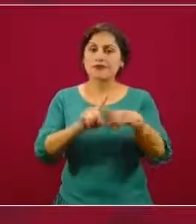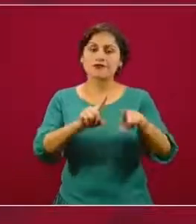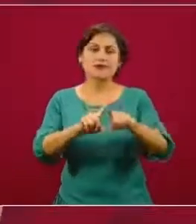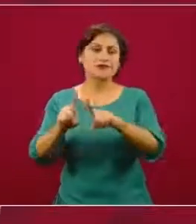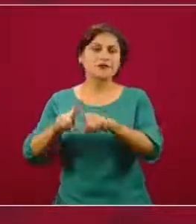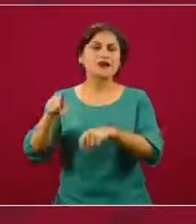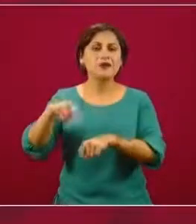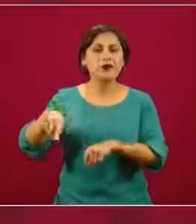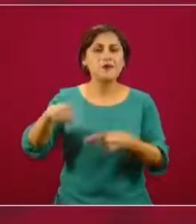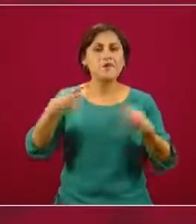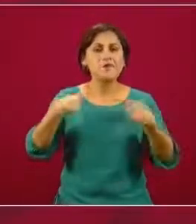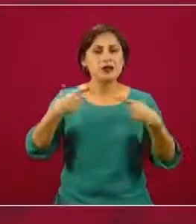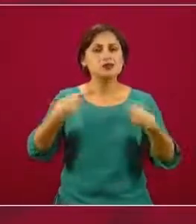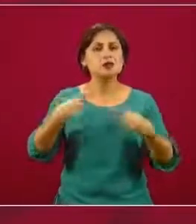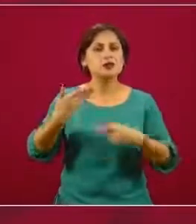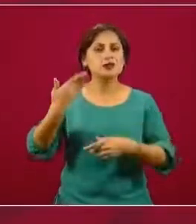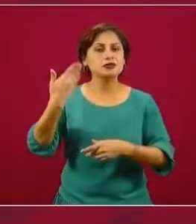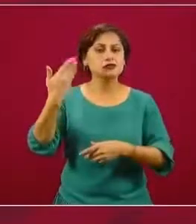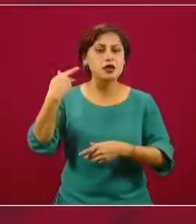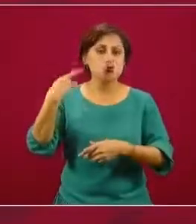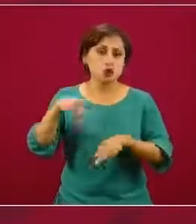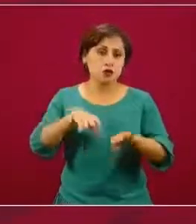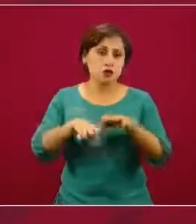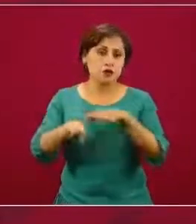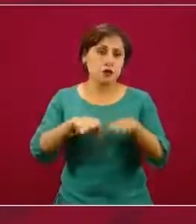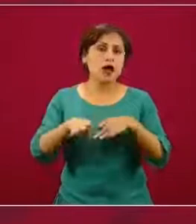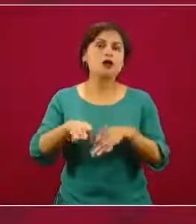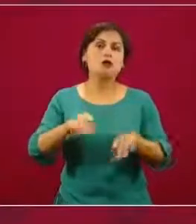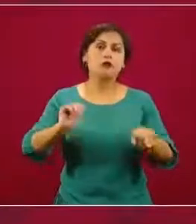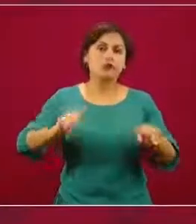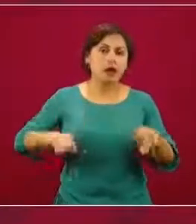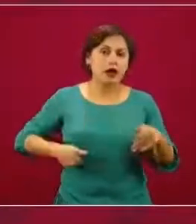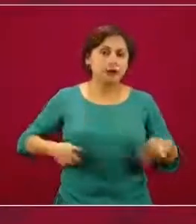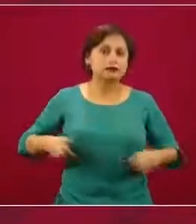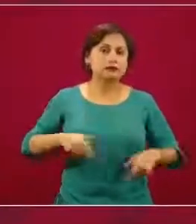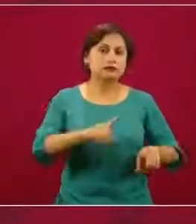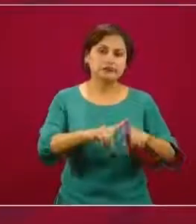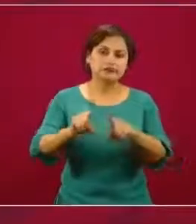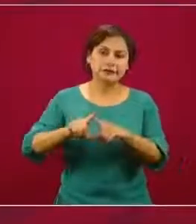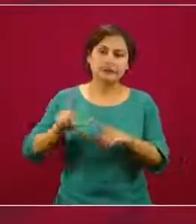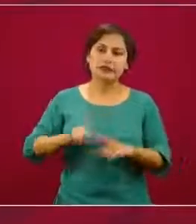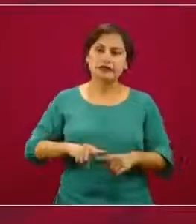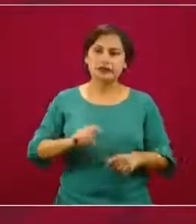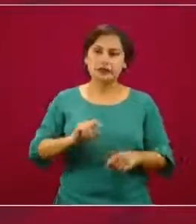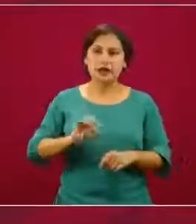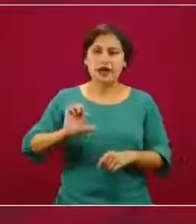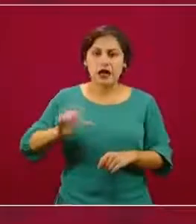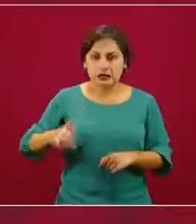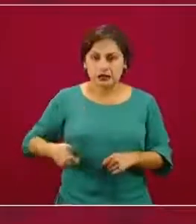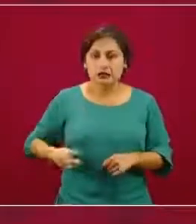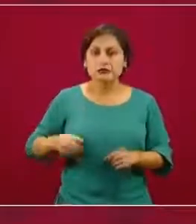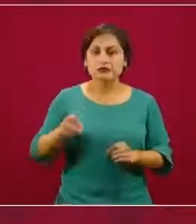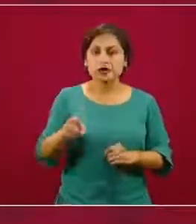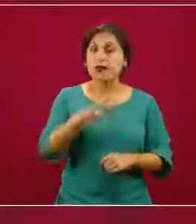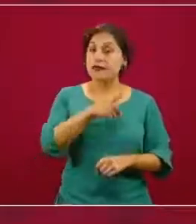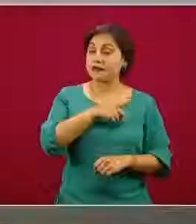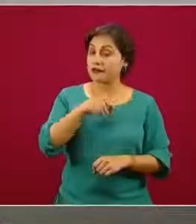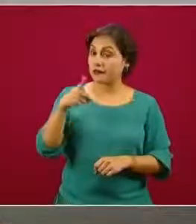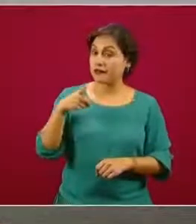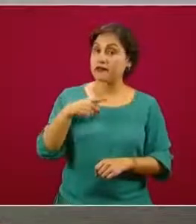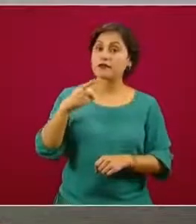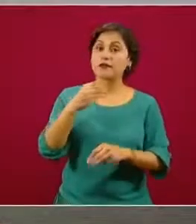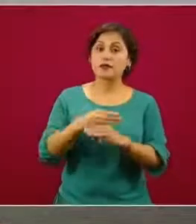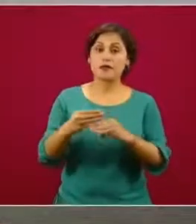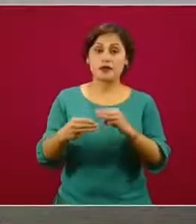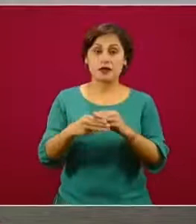accidentes relacionados con su ocupación, a menos que tengan, como deben tener, protección especial con